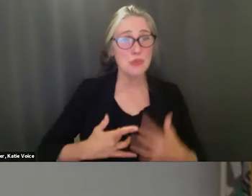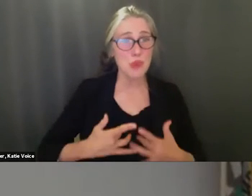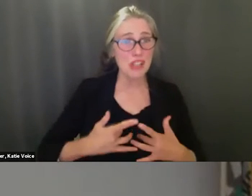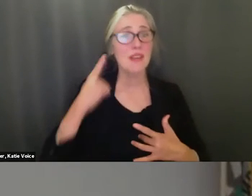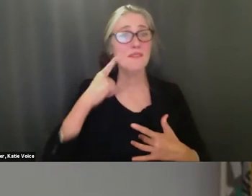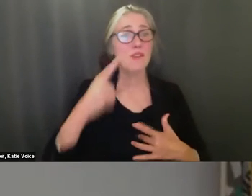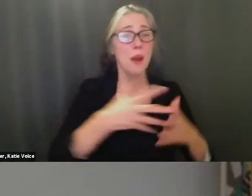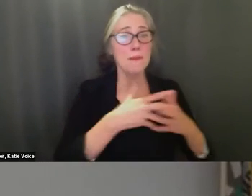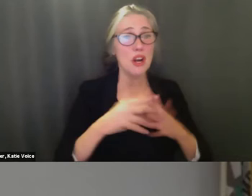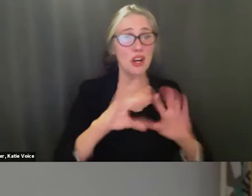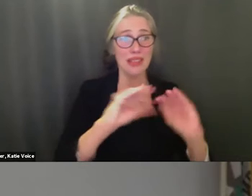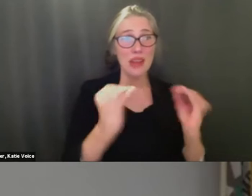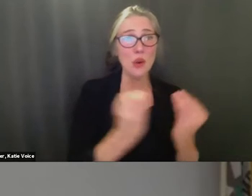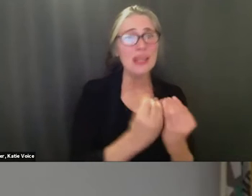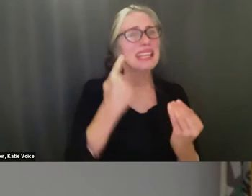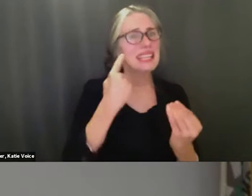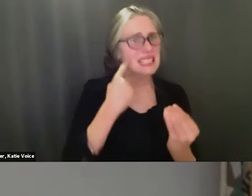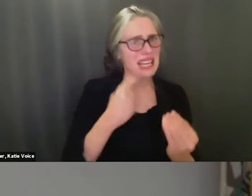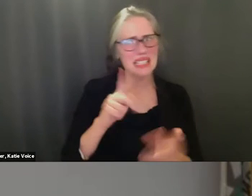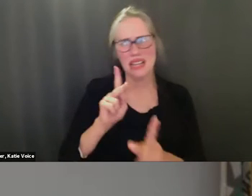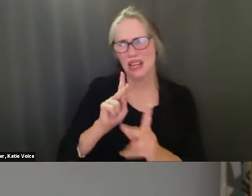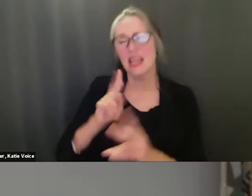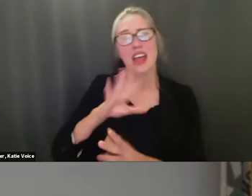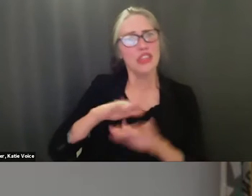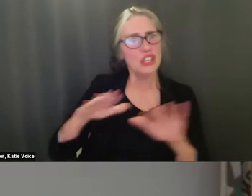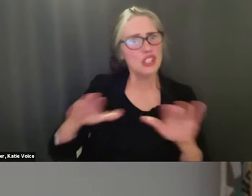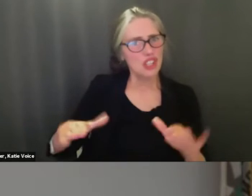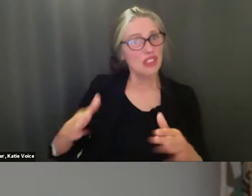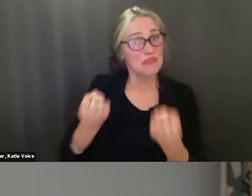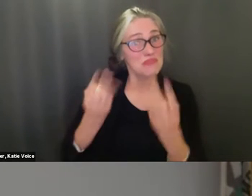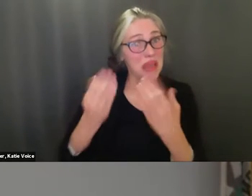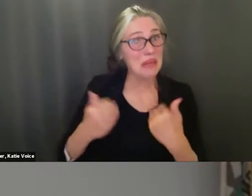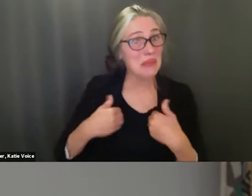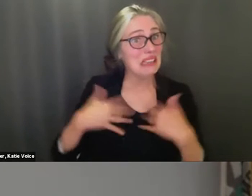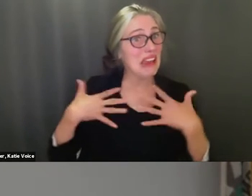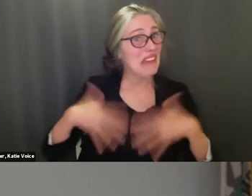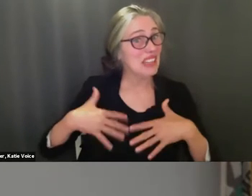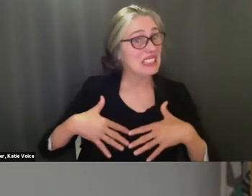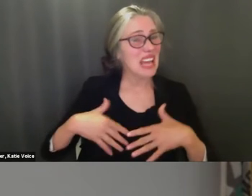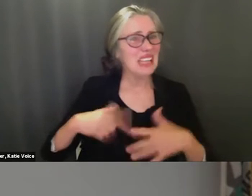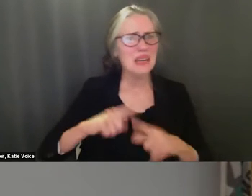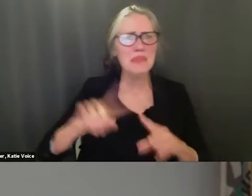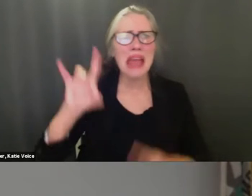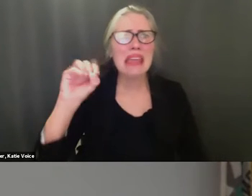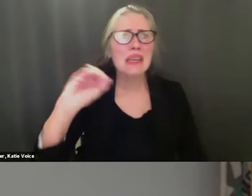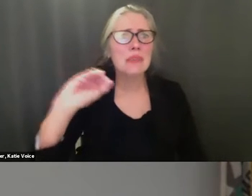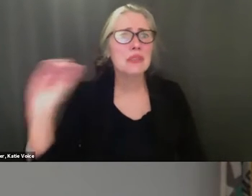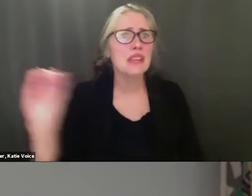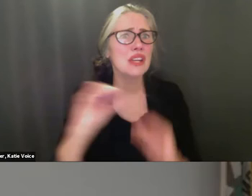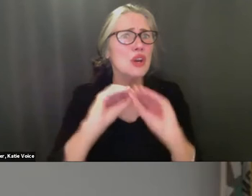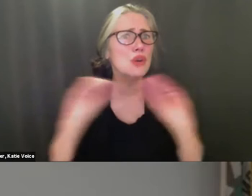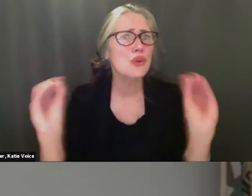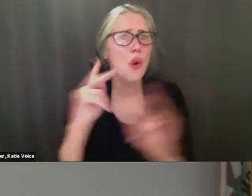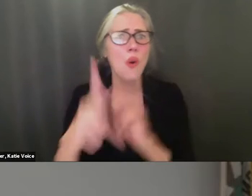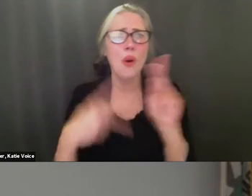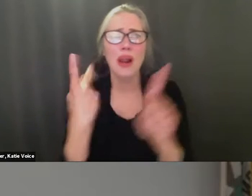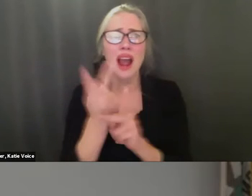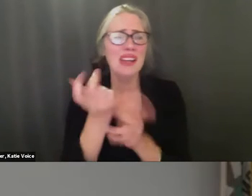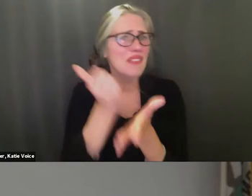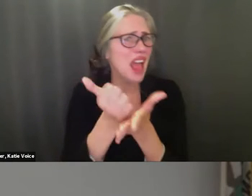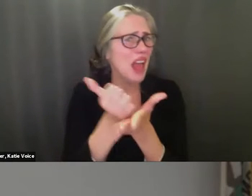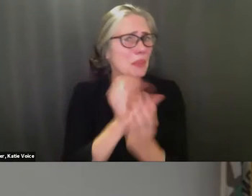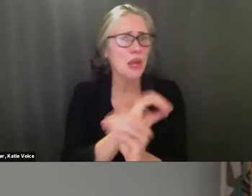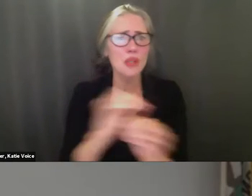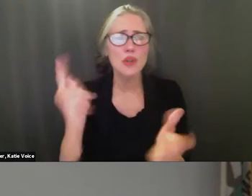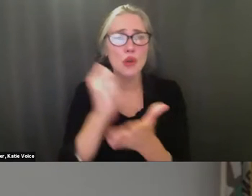ha aquejado a uno de ocho niños que sufren de ansiedad y 80% de estas personas no están recibiendo tratamiento. En las